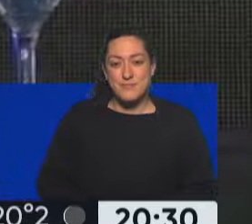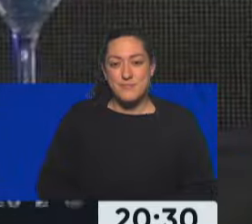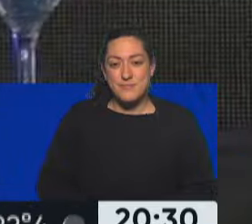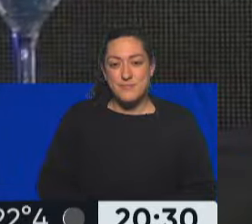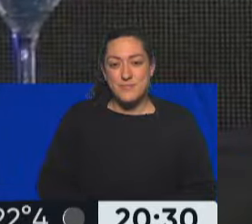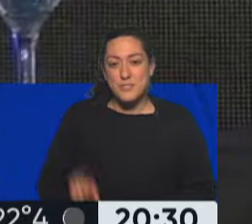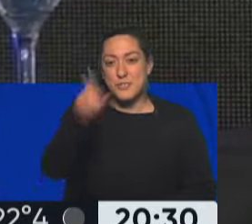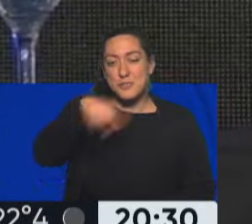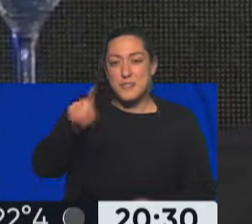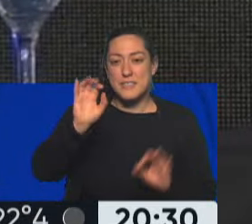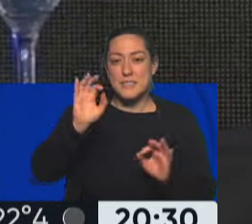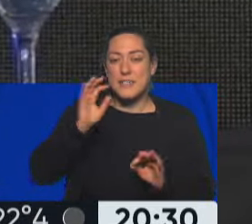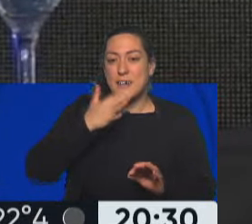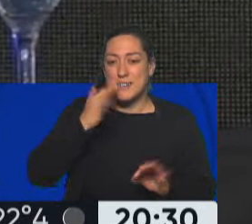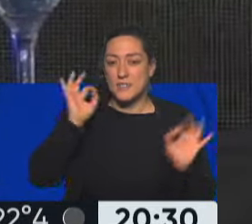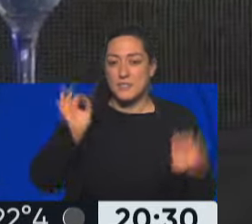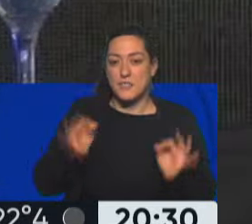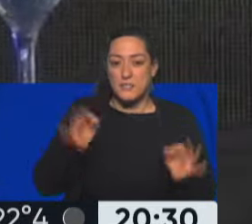Sepan entender